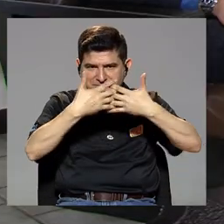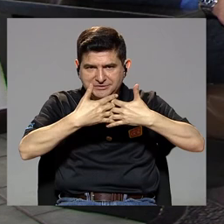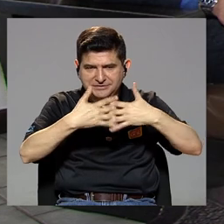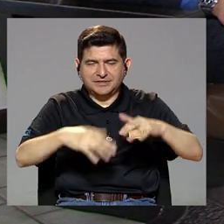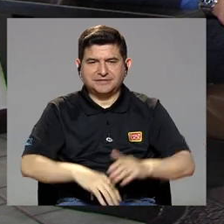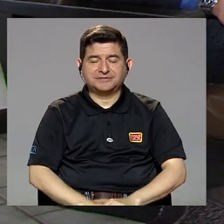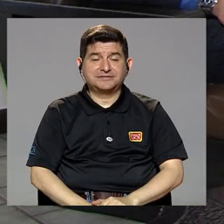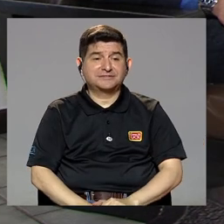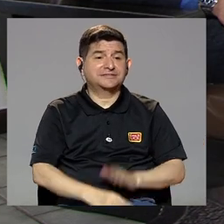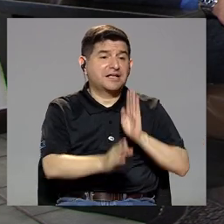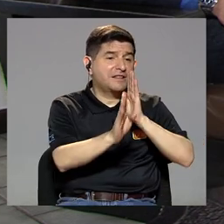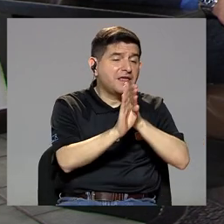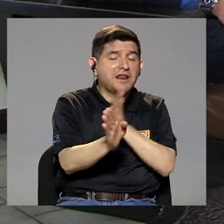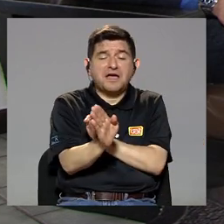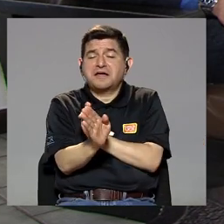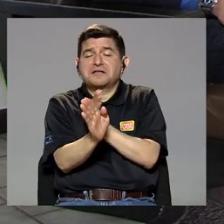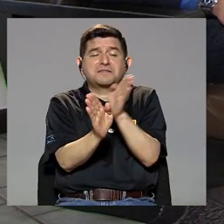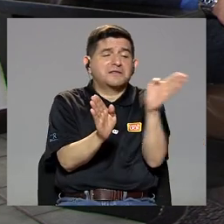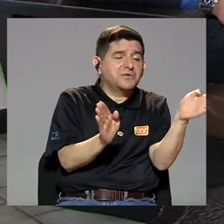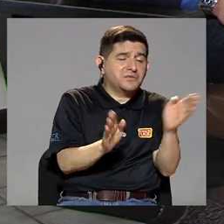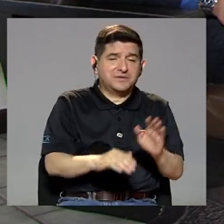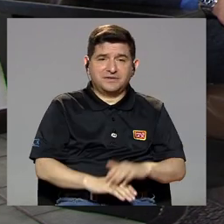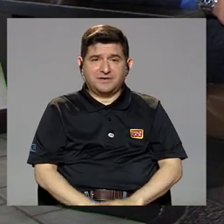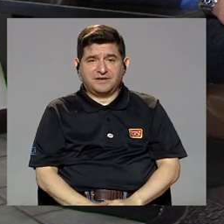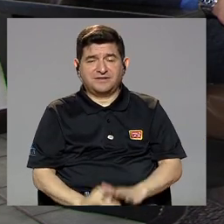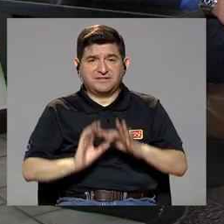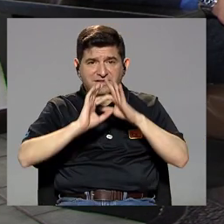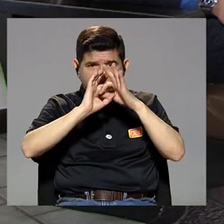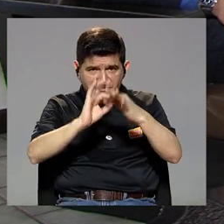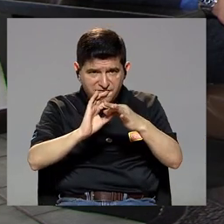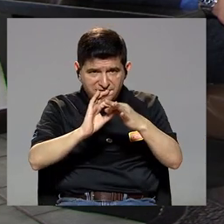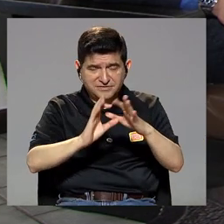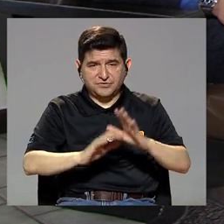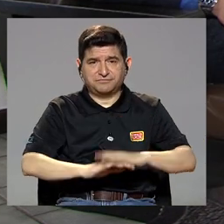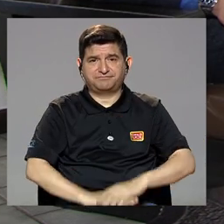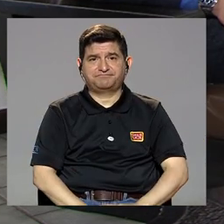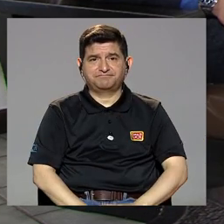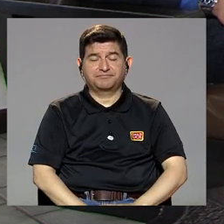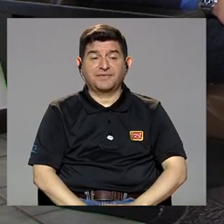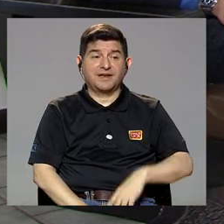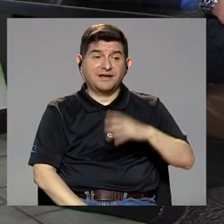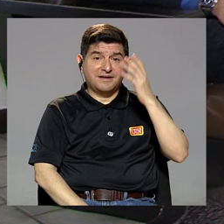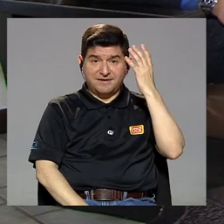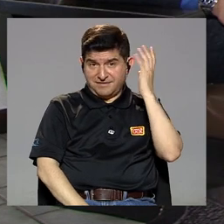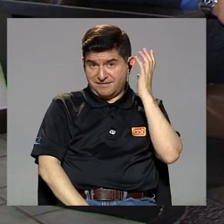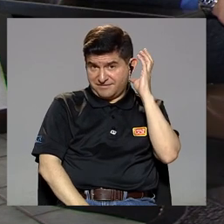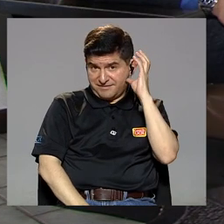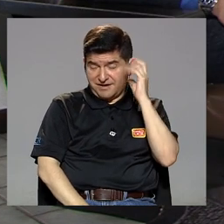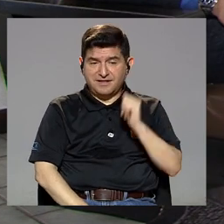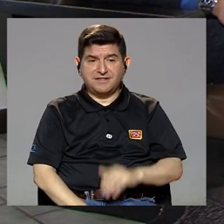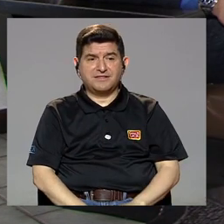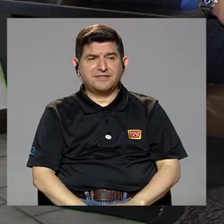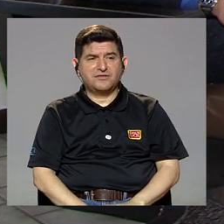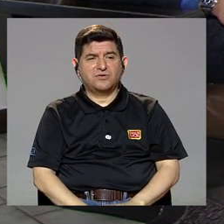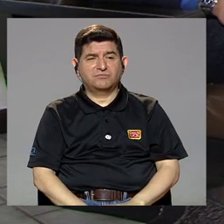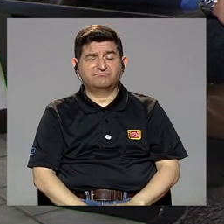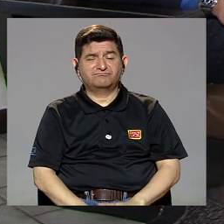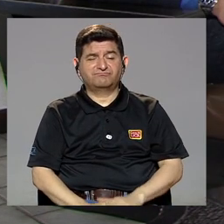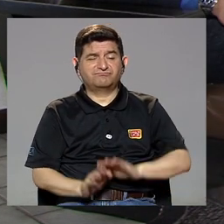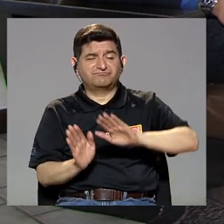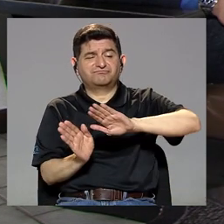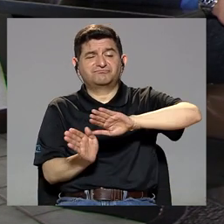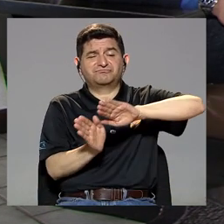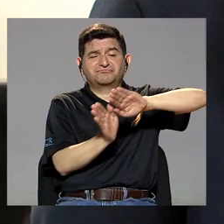directa e indirectamente están relacionados con eso y la radio fue siendo dejada de lado